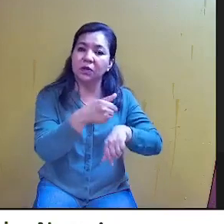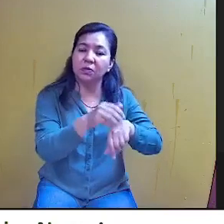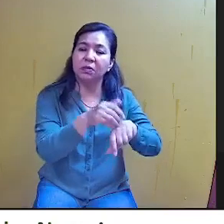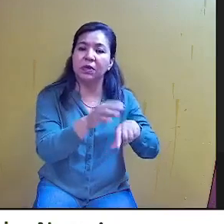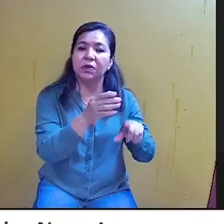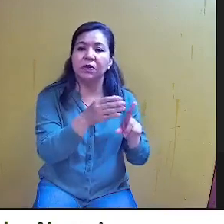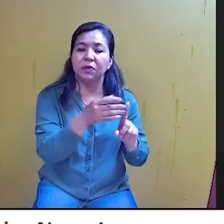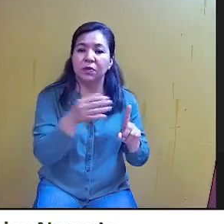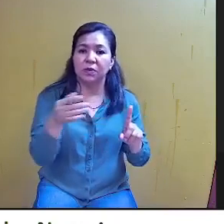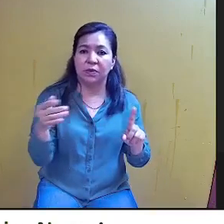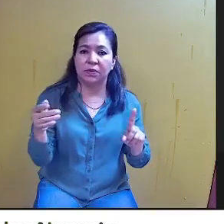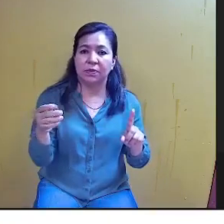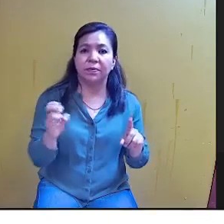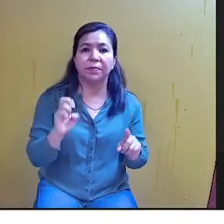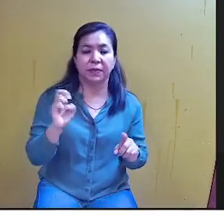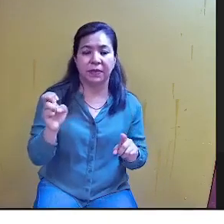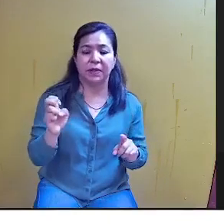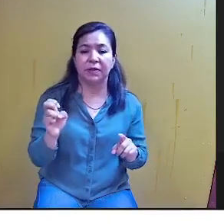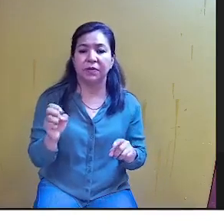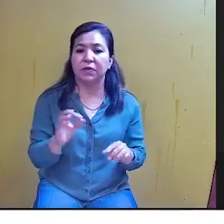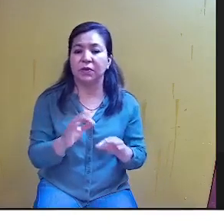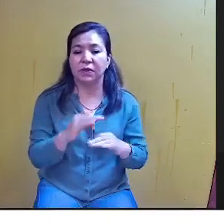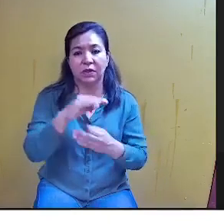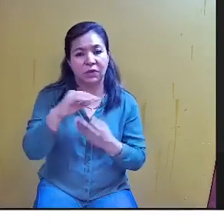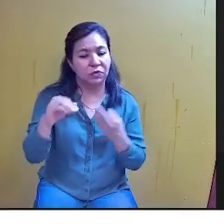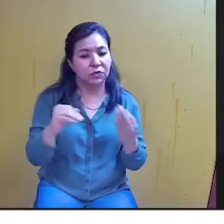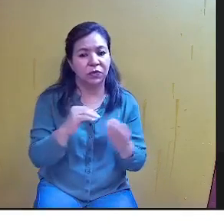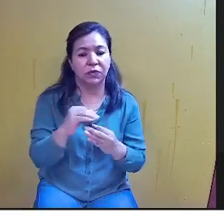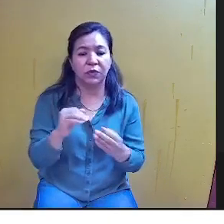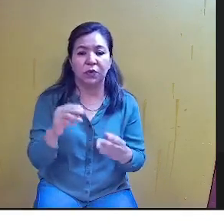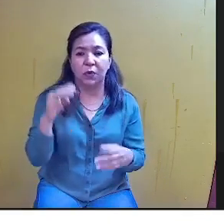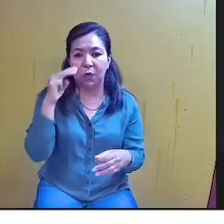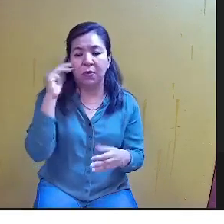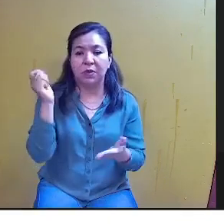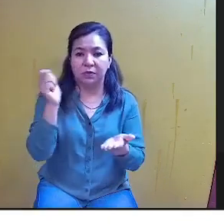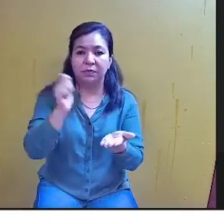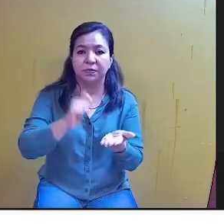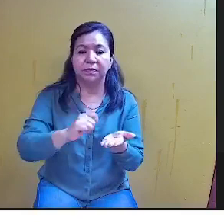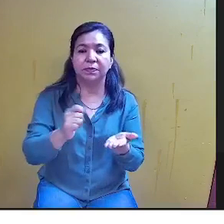SCM-JS-306-2023. Es la cuenta, magistrada presidenta, magistrada, magistrado.